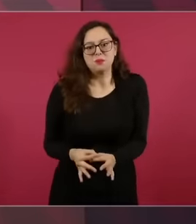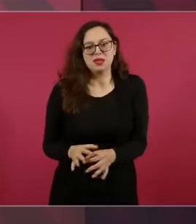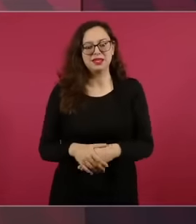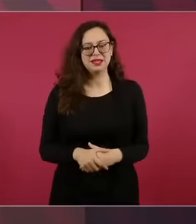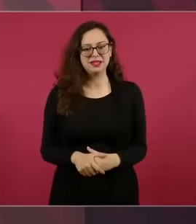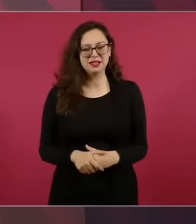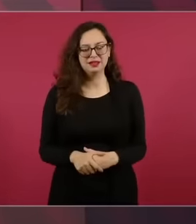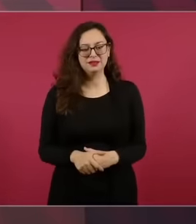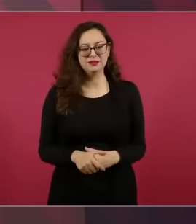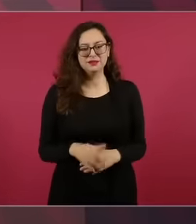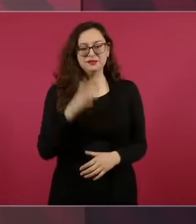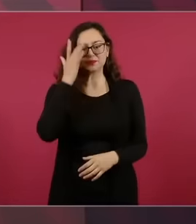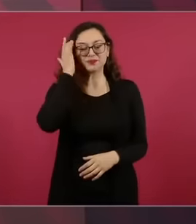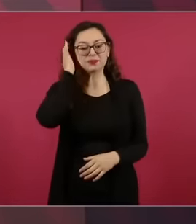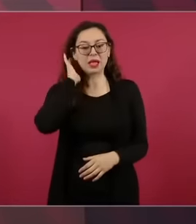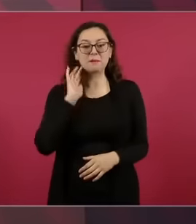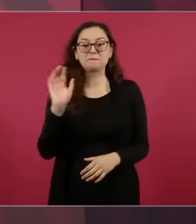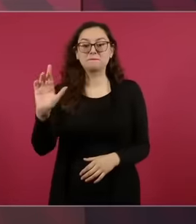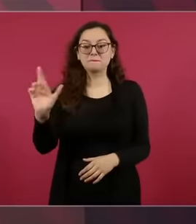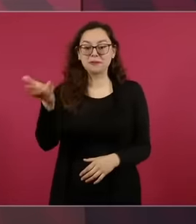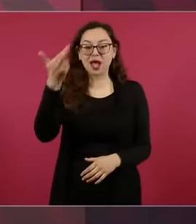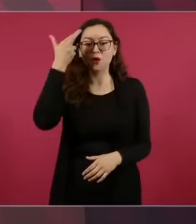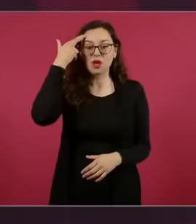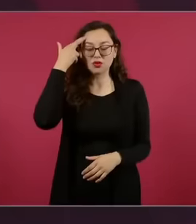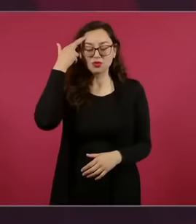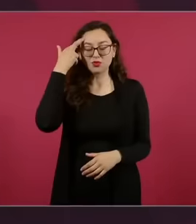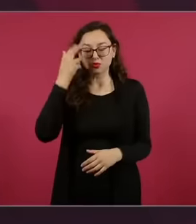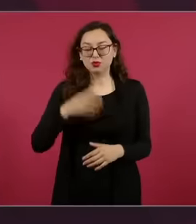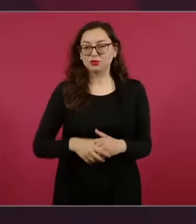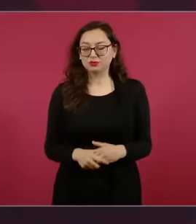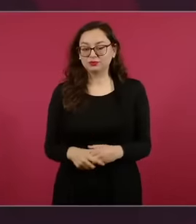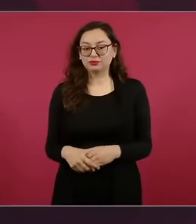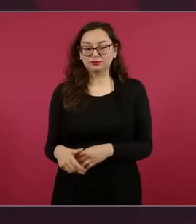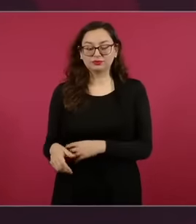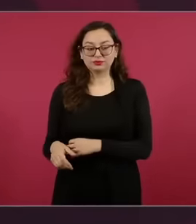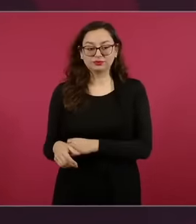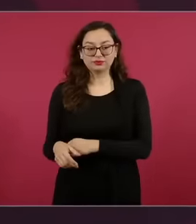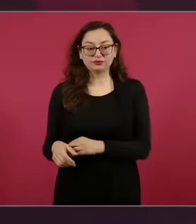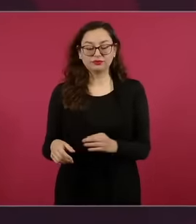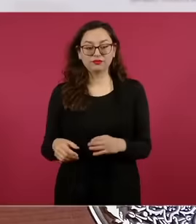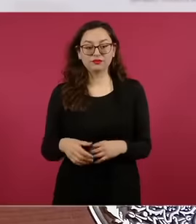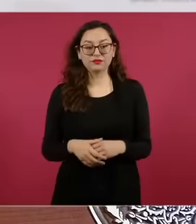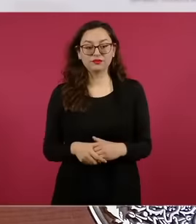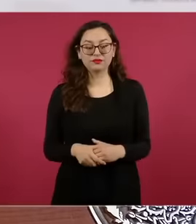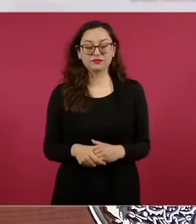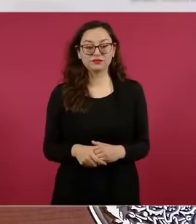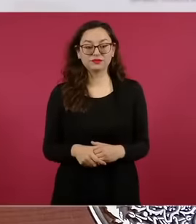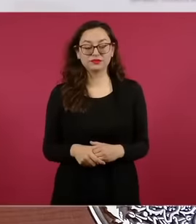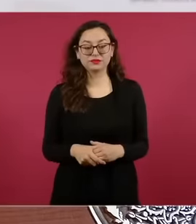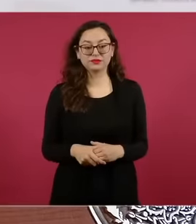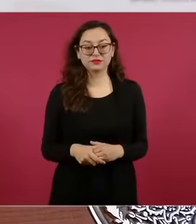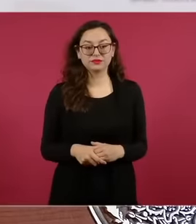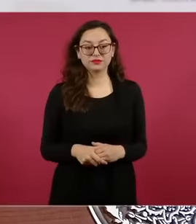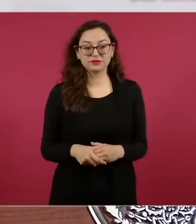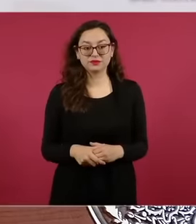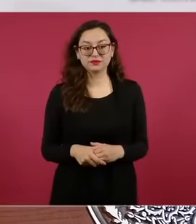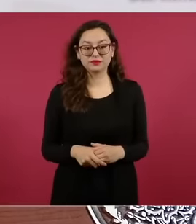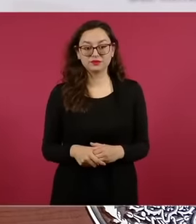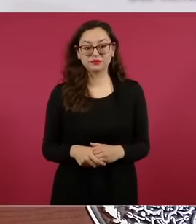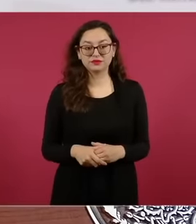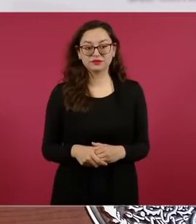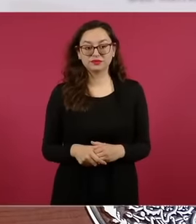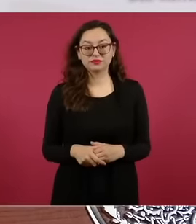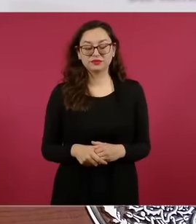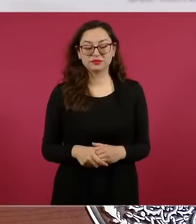que en la tarde-noche, en el Ovaciones, que era